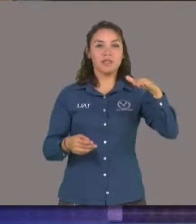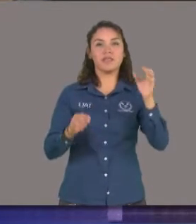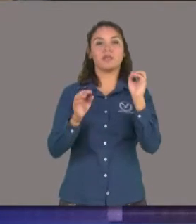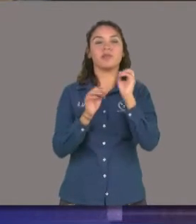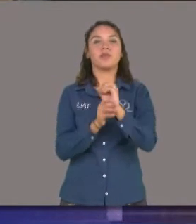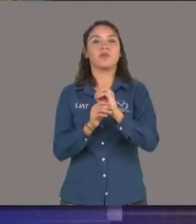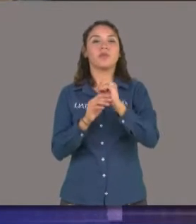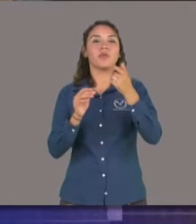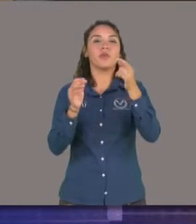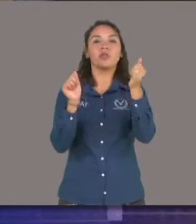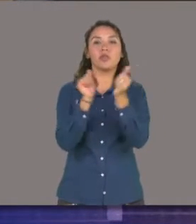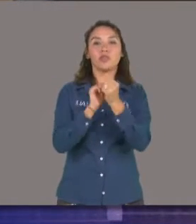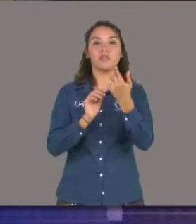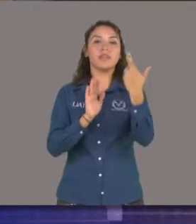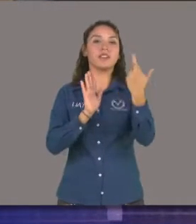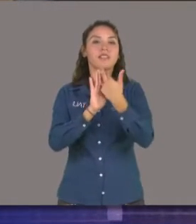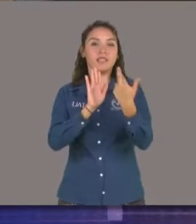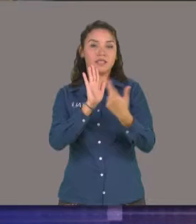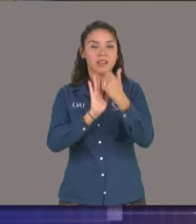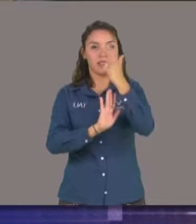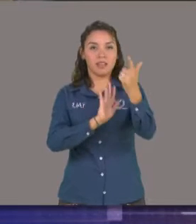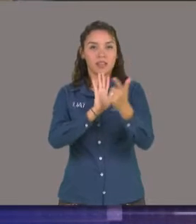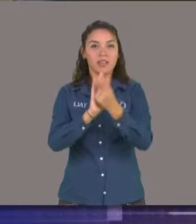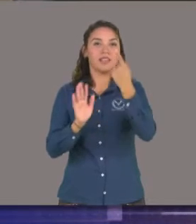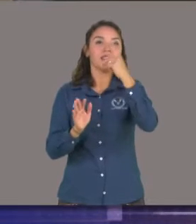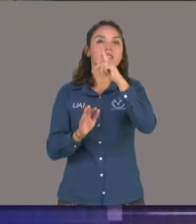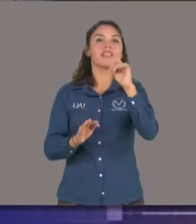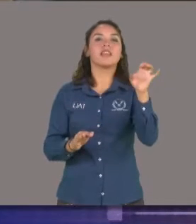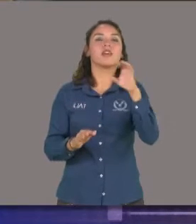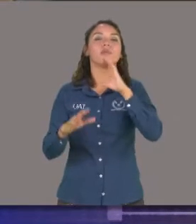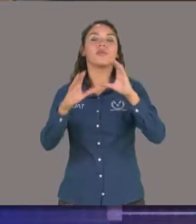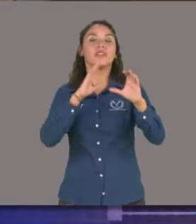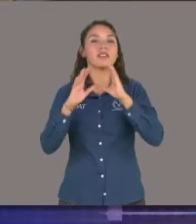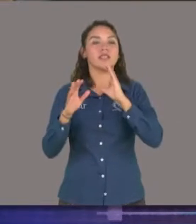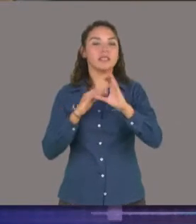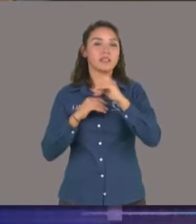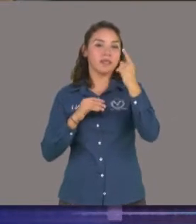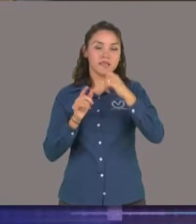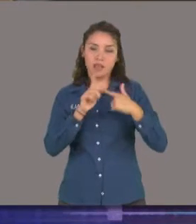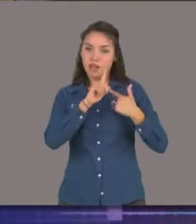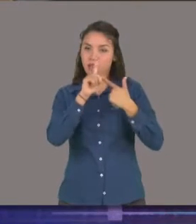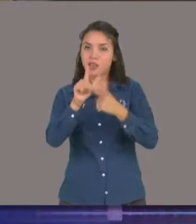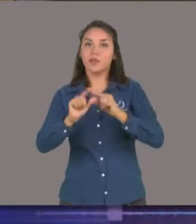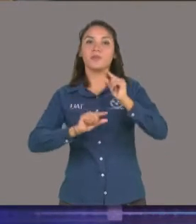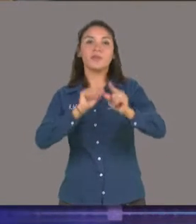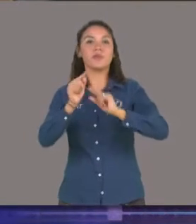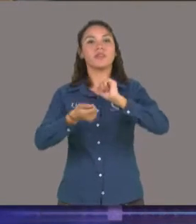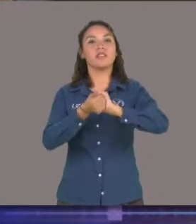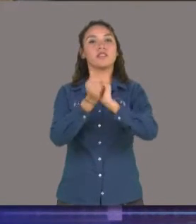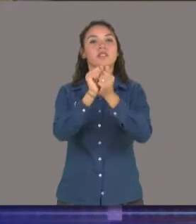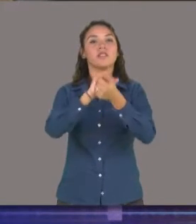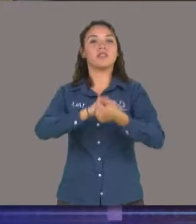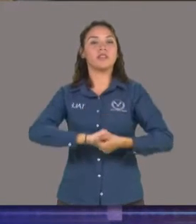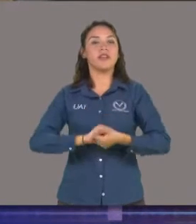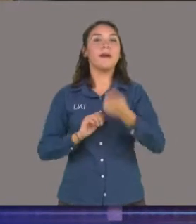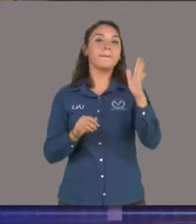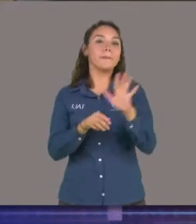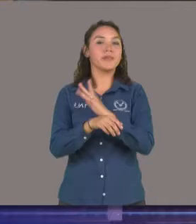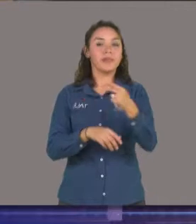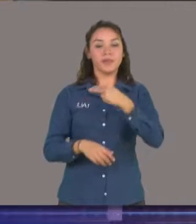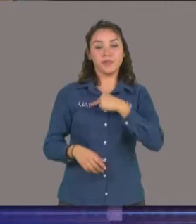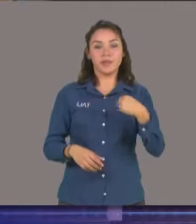incluidos en la reforma constitucional de las telecomunicaciones, representan un avance inconstitucionable